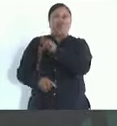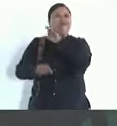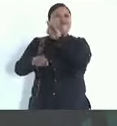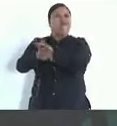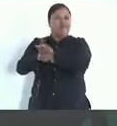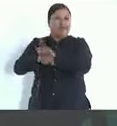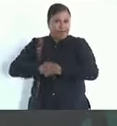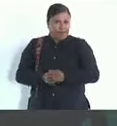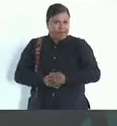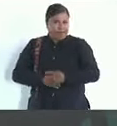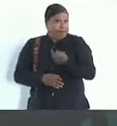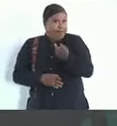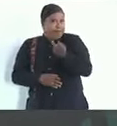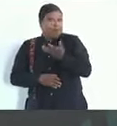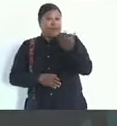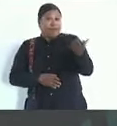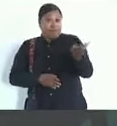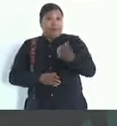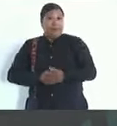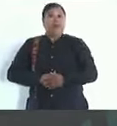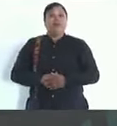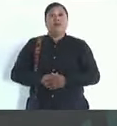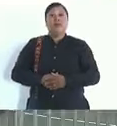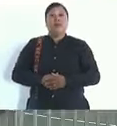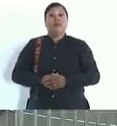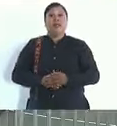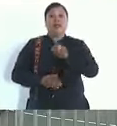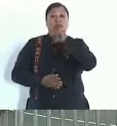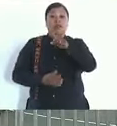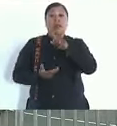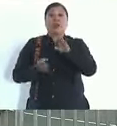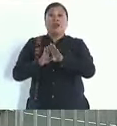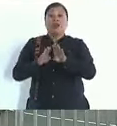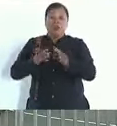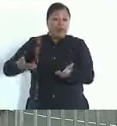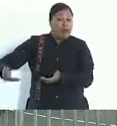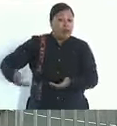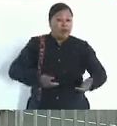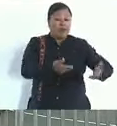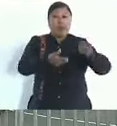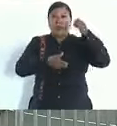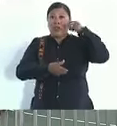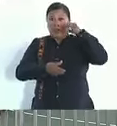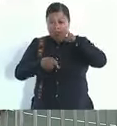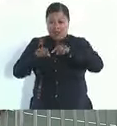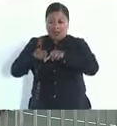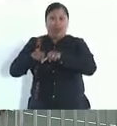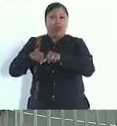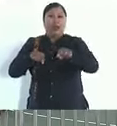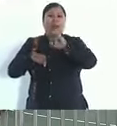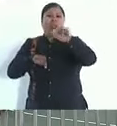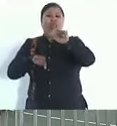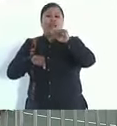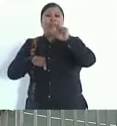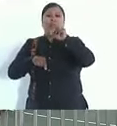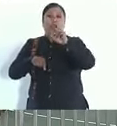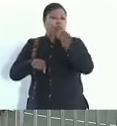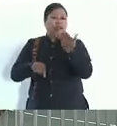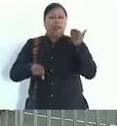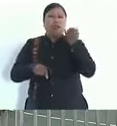Asimismo, SEDENA apoya en la rehabilitación del camino de Oaxaca a Ixtlán, que inició apenas en junio